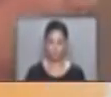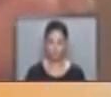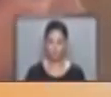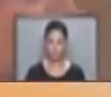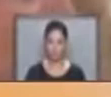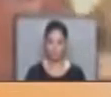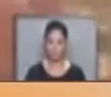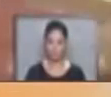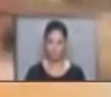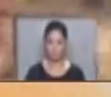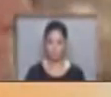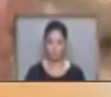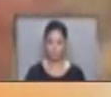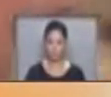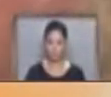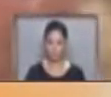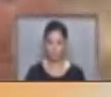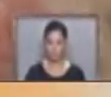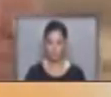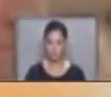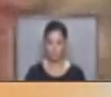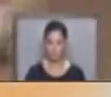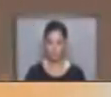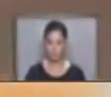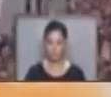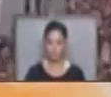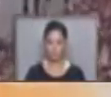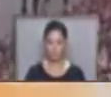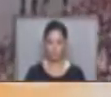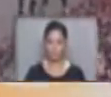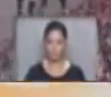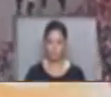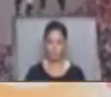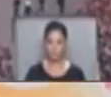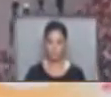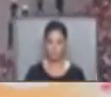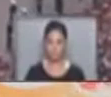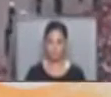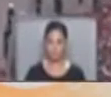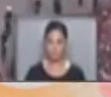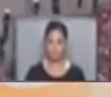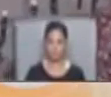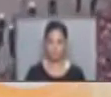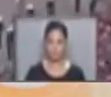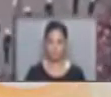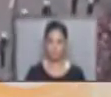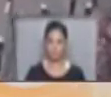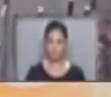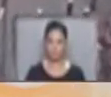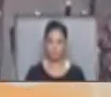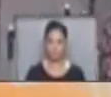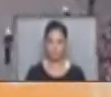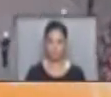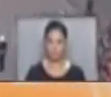existe. Está el Poder Legislativo, el Poder Ejecutivo y el Poder Judicial, encargándose de las funciones que corresponde para cada uno de ellos,